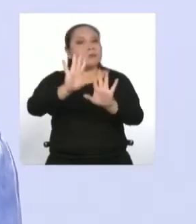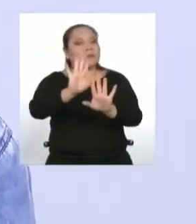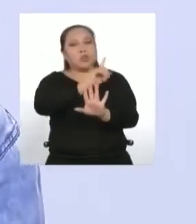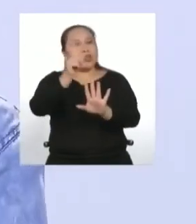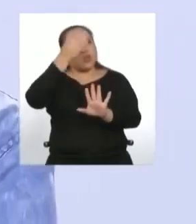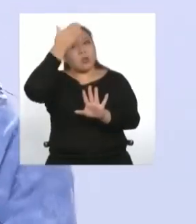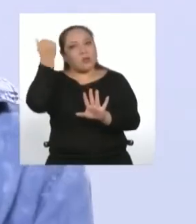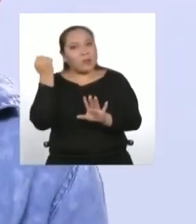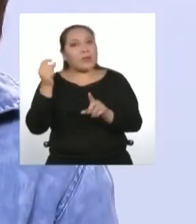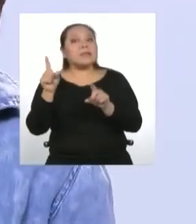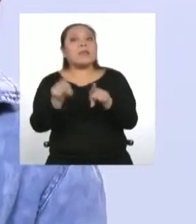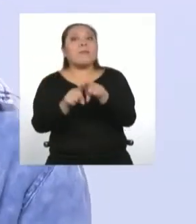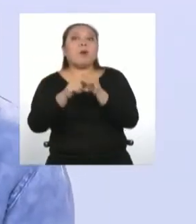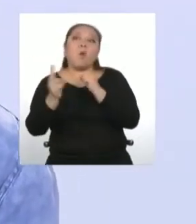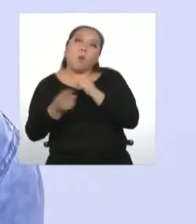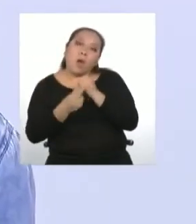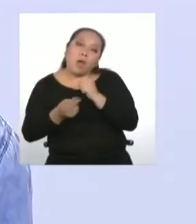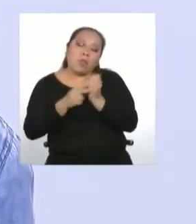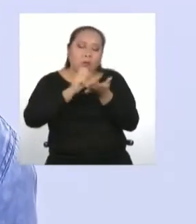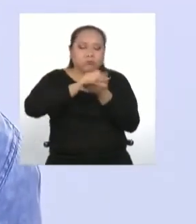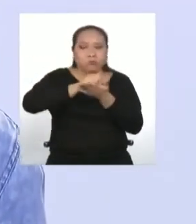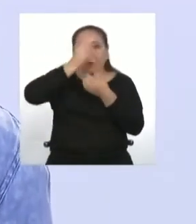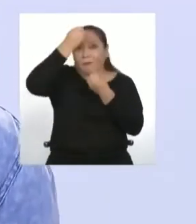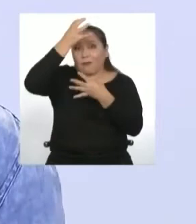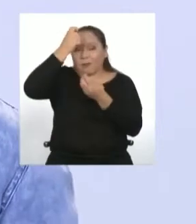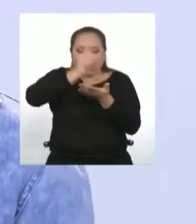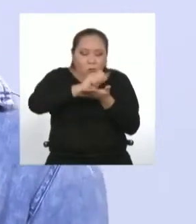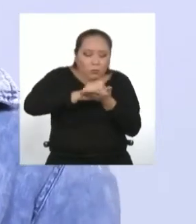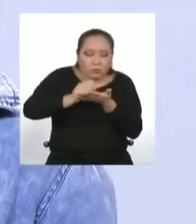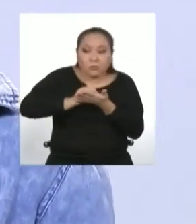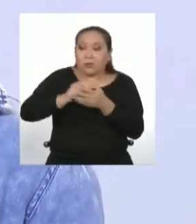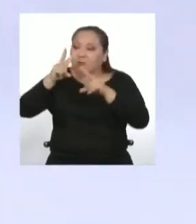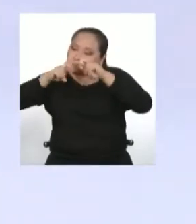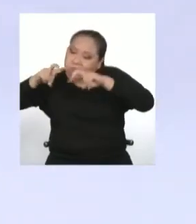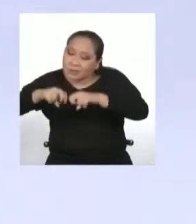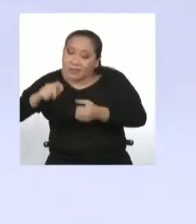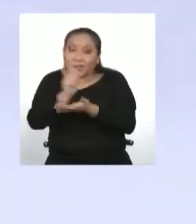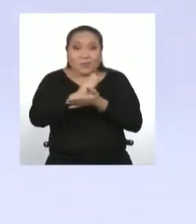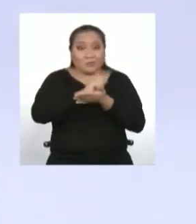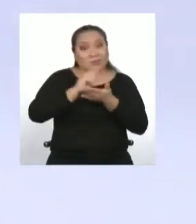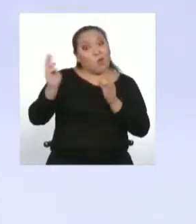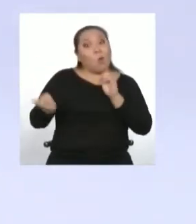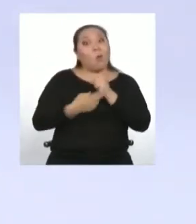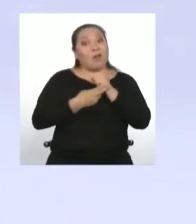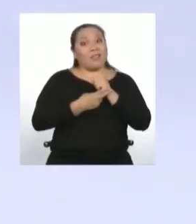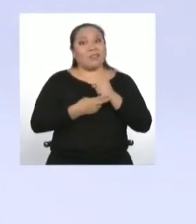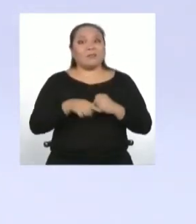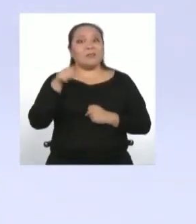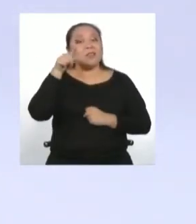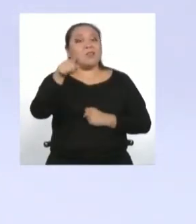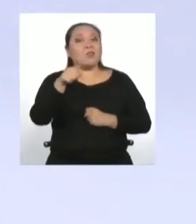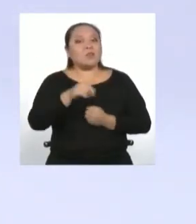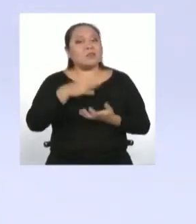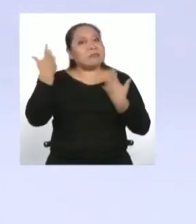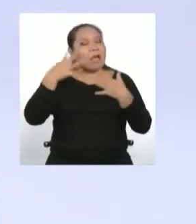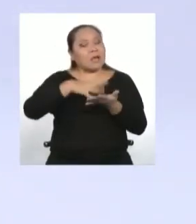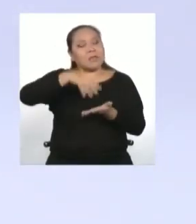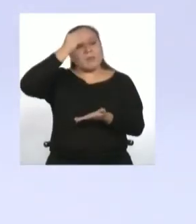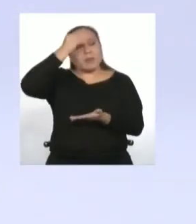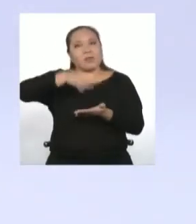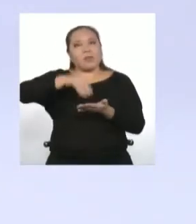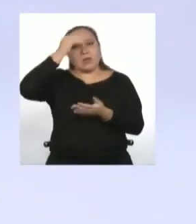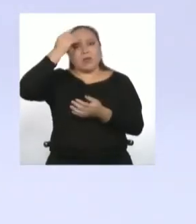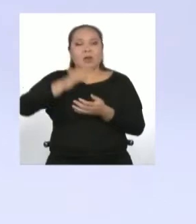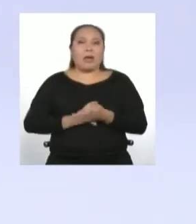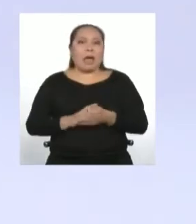olvides de guardar también todas las notas, los apuntes y la relación de fuentes que consultaste. Y si a partir de lo aprendido te han surgido otras